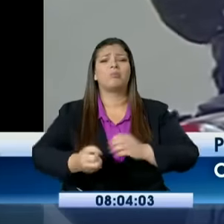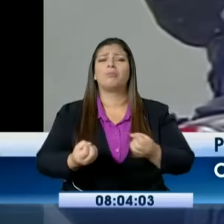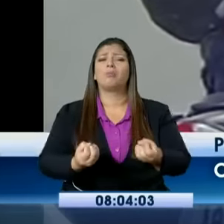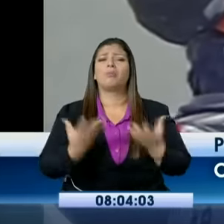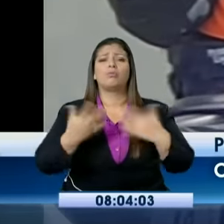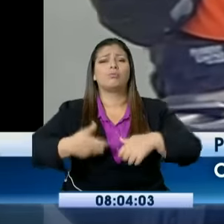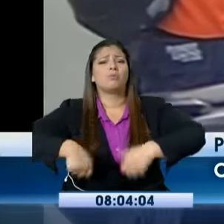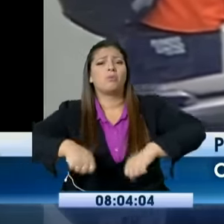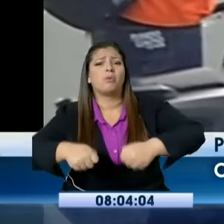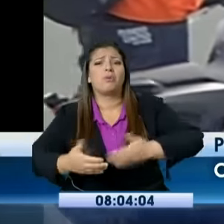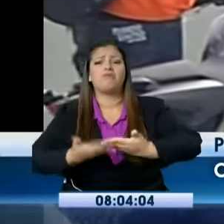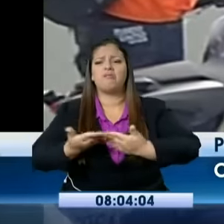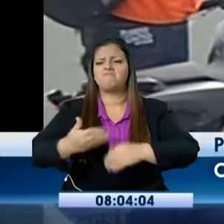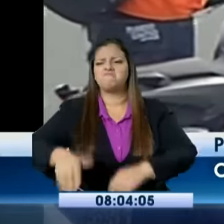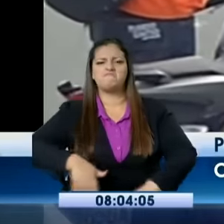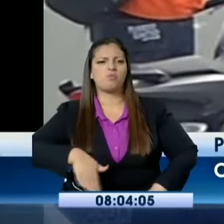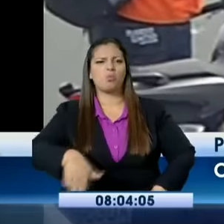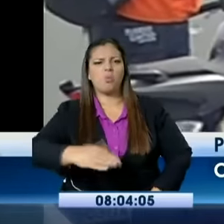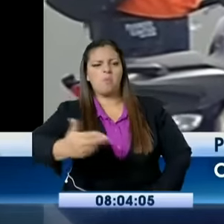Y es que precisamente, sí,